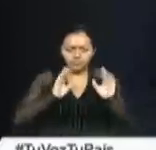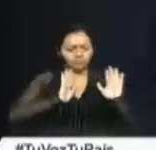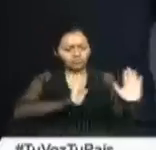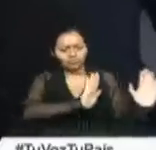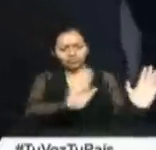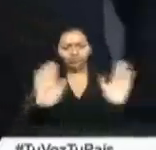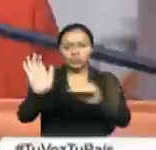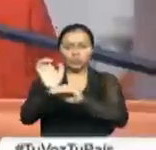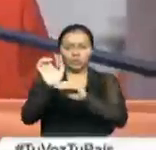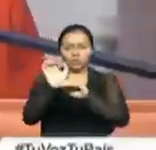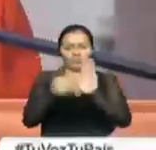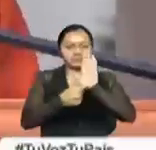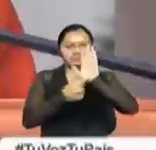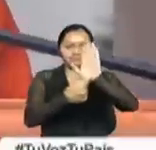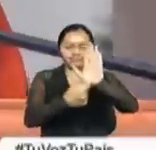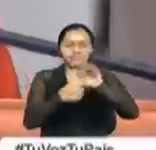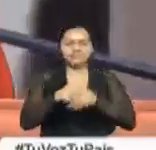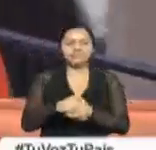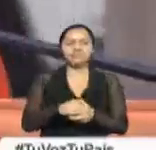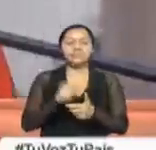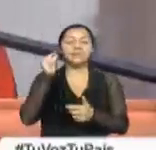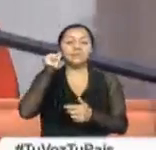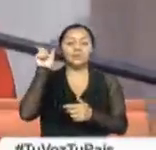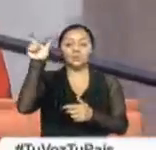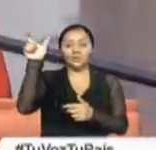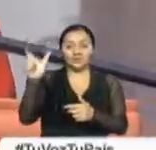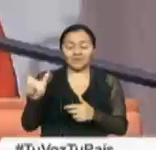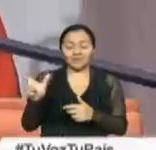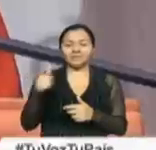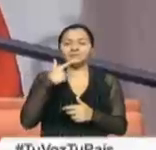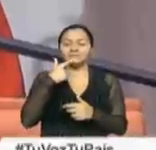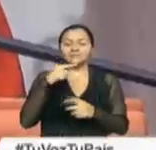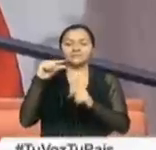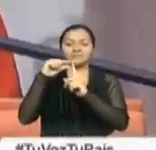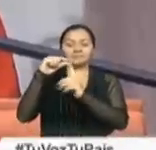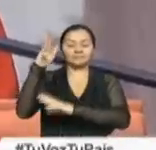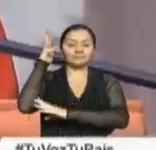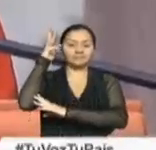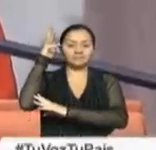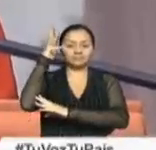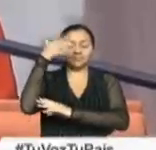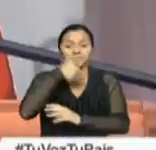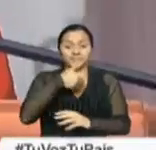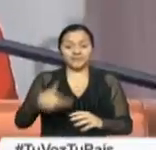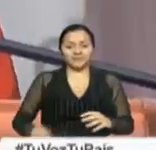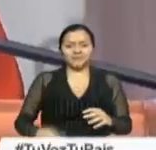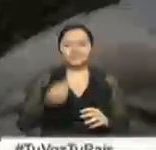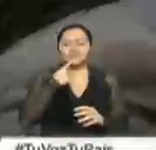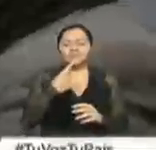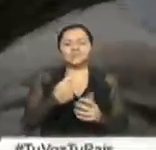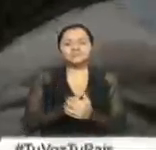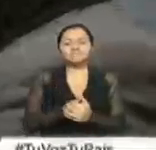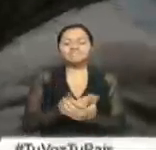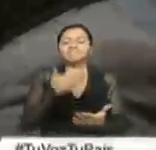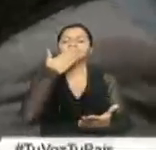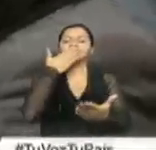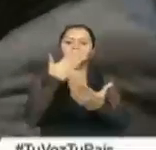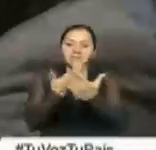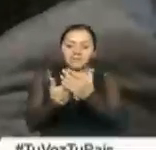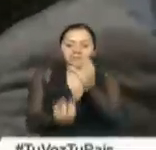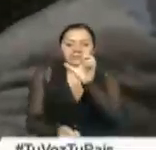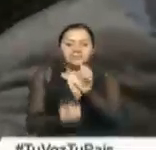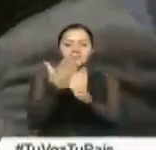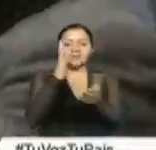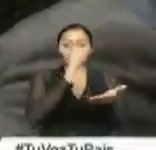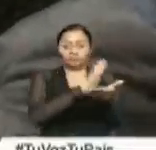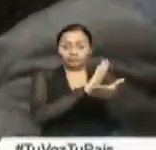estar expuestos. La ciudadana Patricia Iturralde, quien dirigió unas palabras al primer mandatario, le agradeció por la creación de